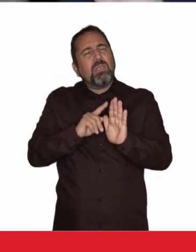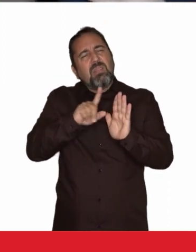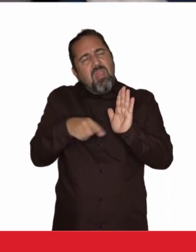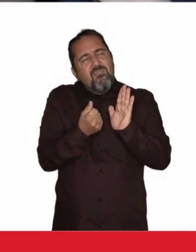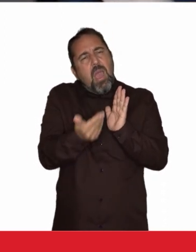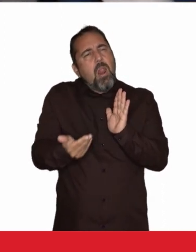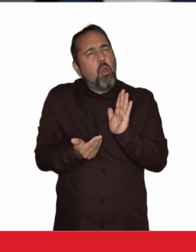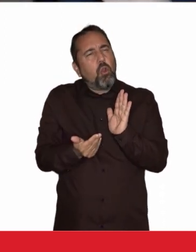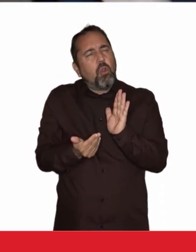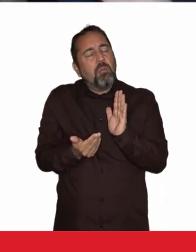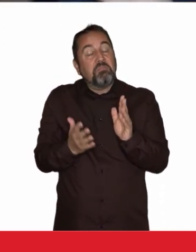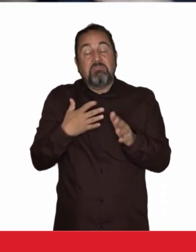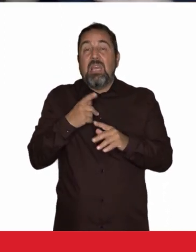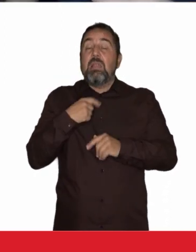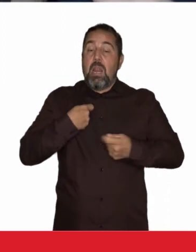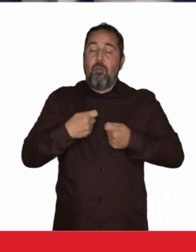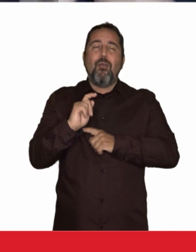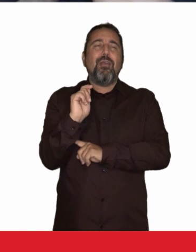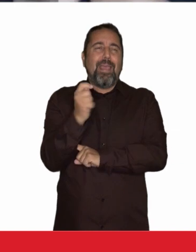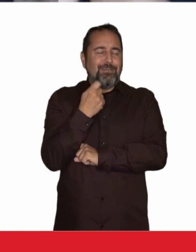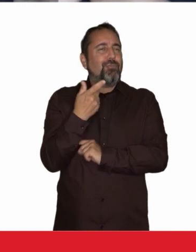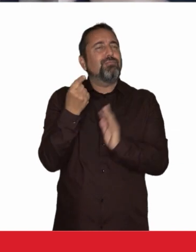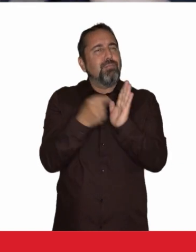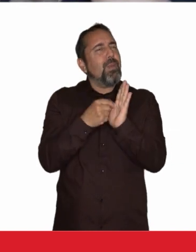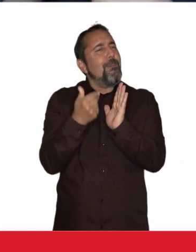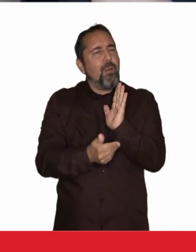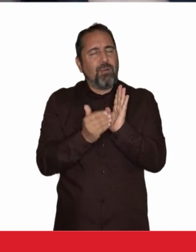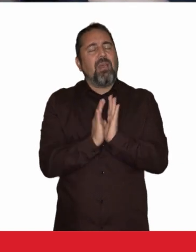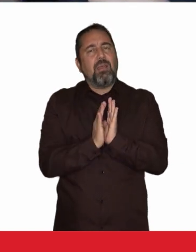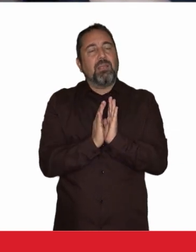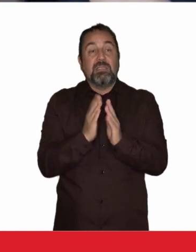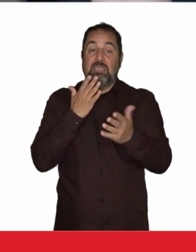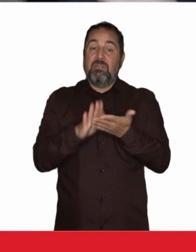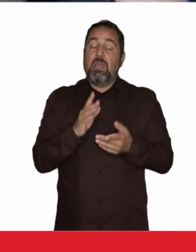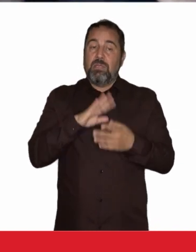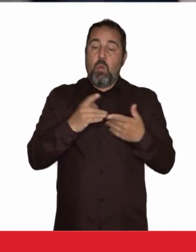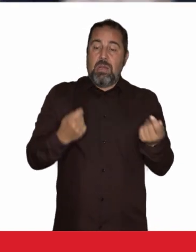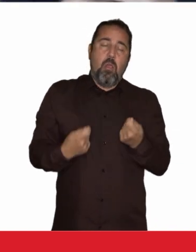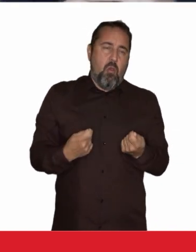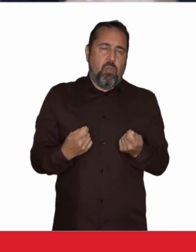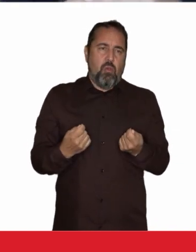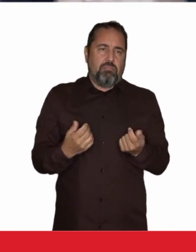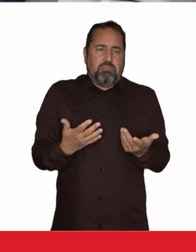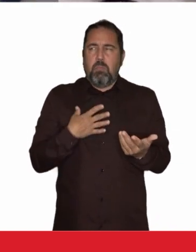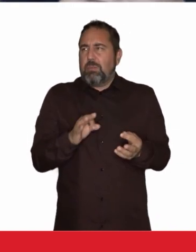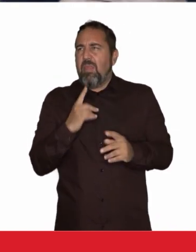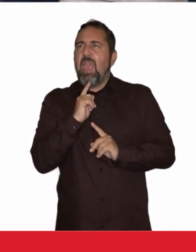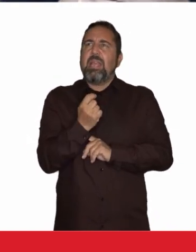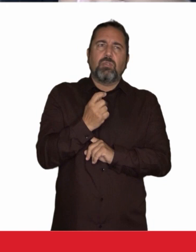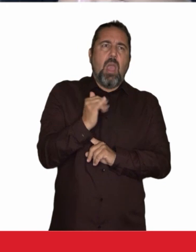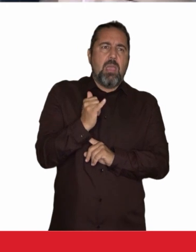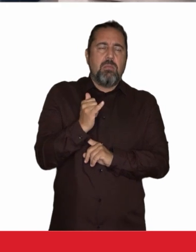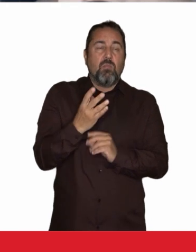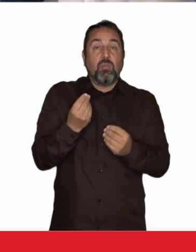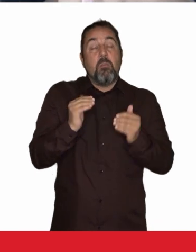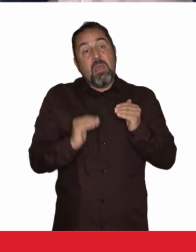¿Por qué es tan importante la propuesta de valor? Porque es una de las claves para el éxito del negocio. Nuestra idea es que un negocio